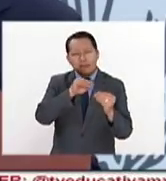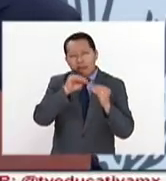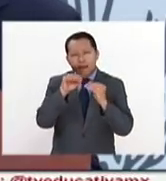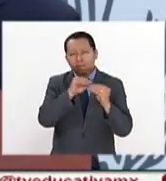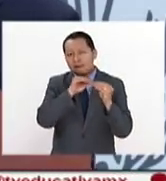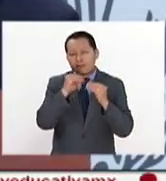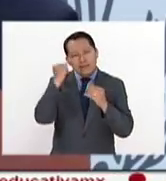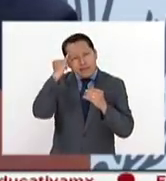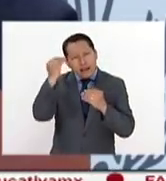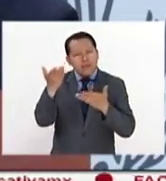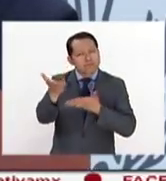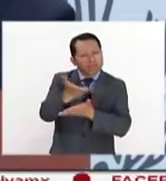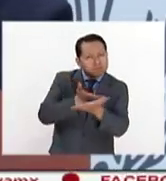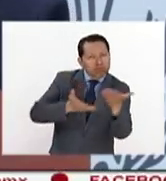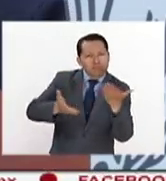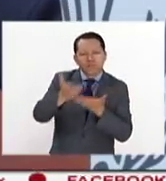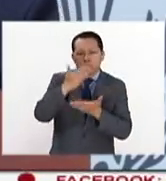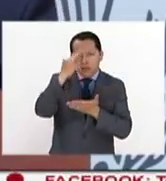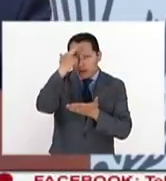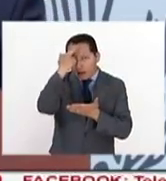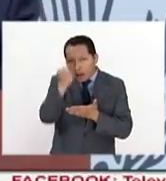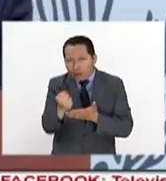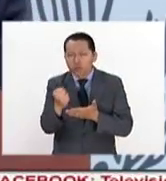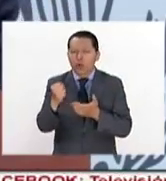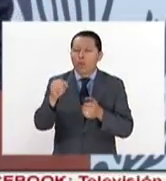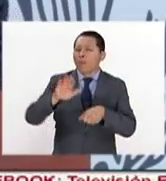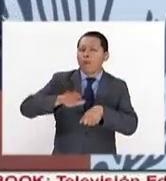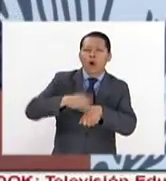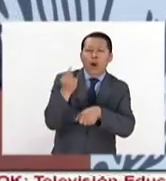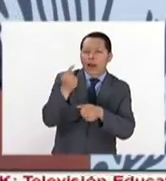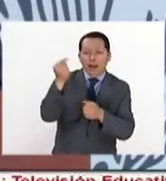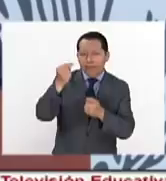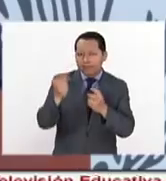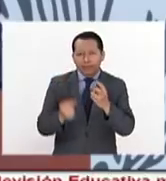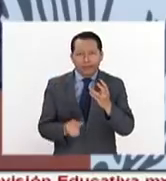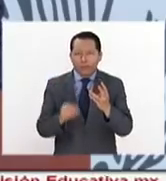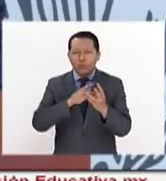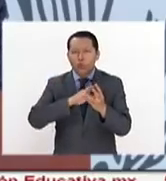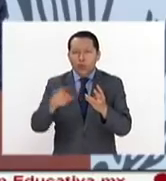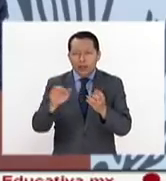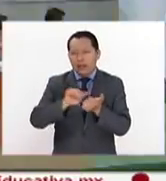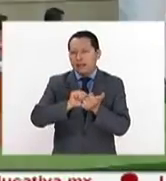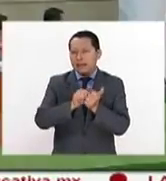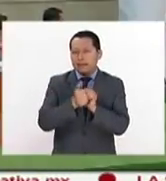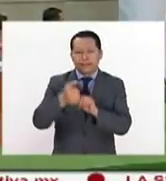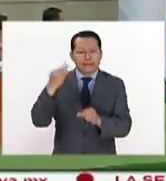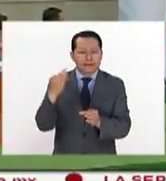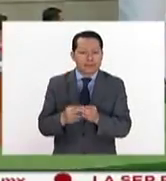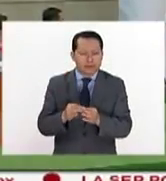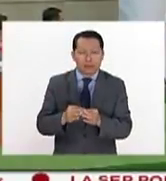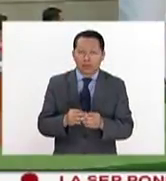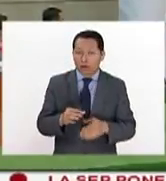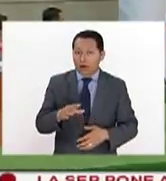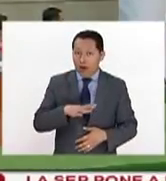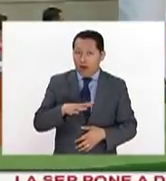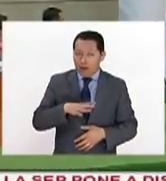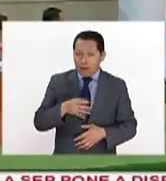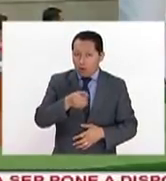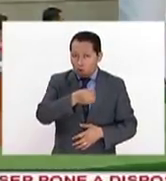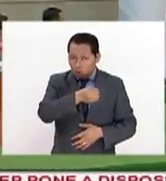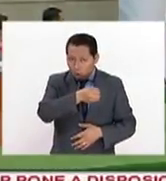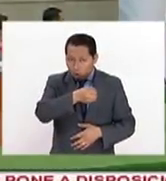ideas, razones y argumentos para iniciar una profunda transformación, de manera